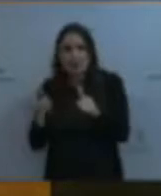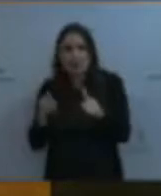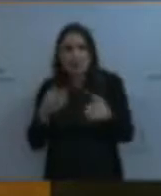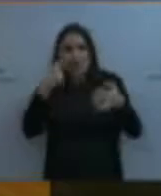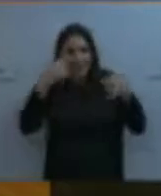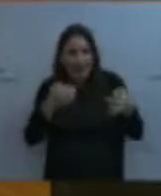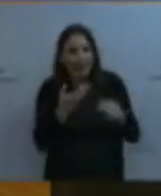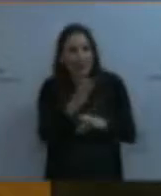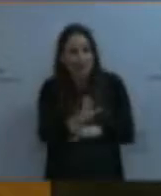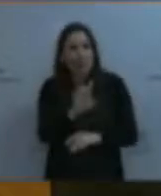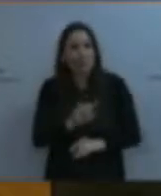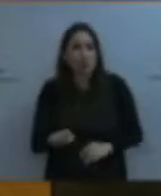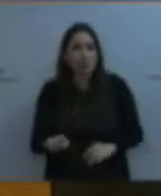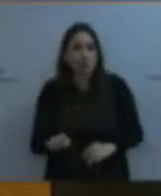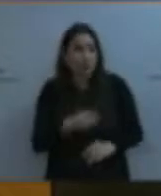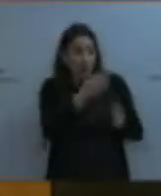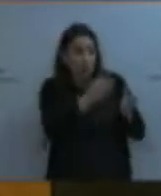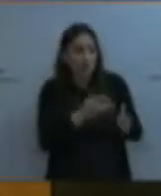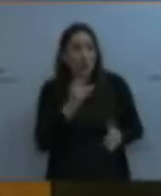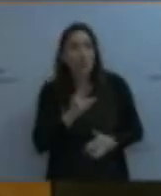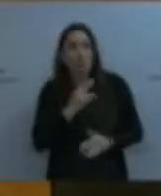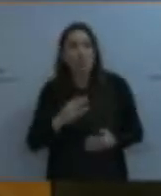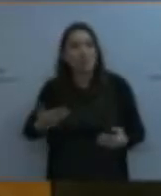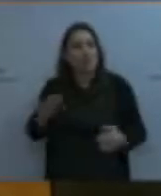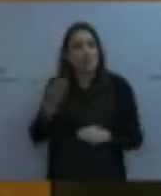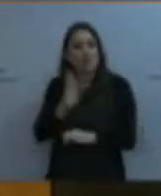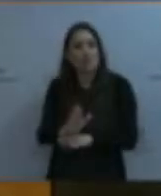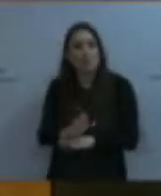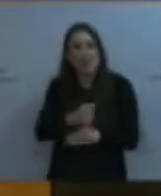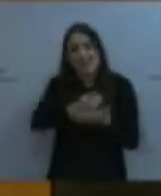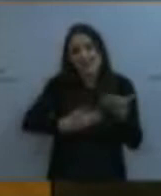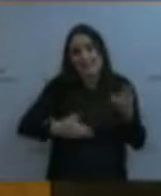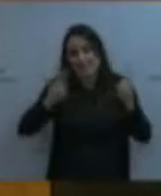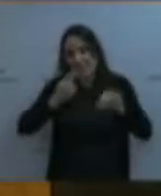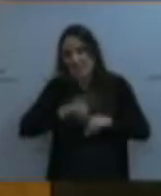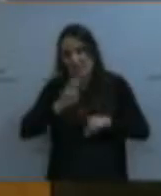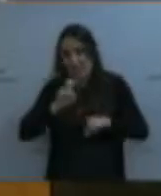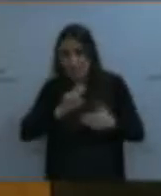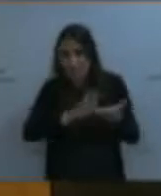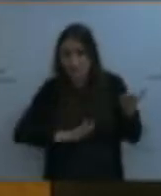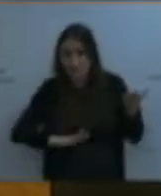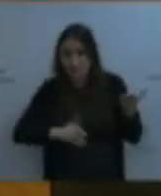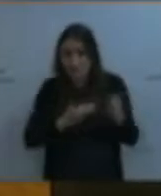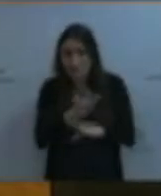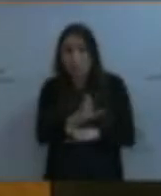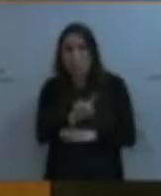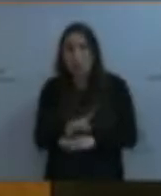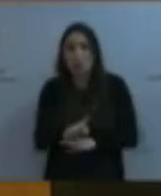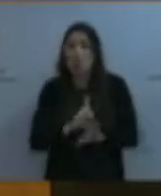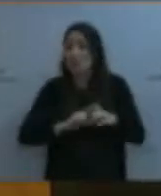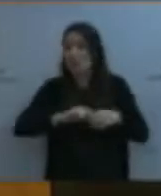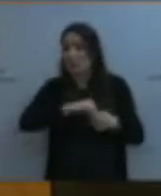a comprometerse a mostrar les llamadas listes negres? Bien, en participación, probablemente lle donde